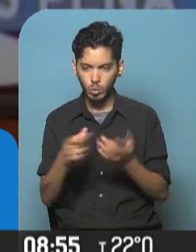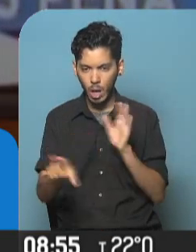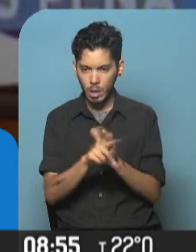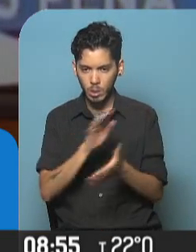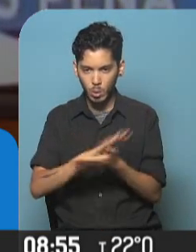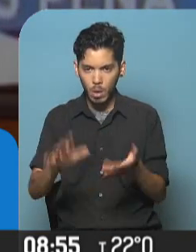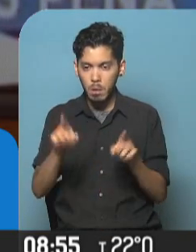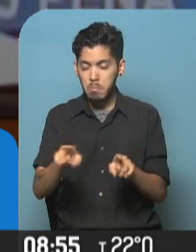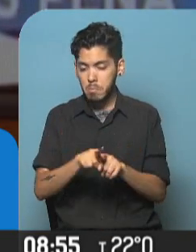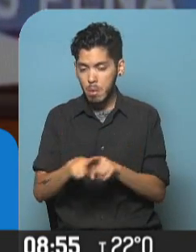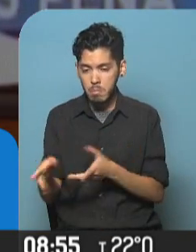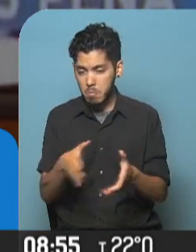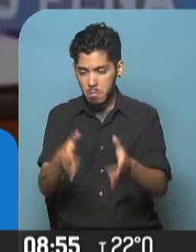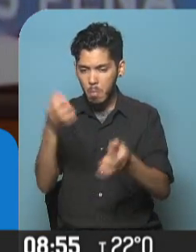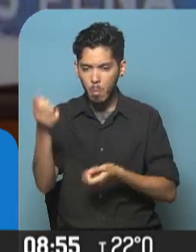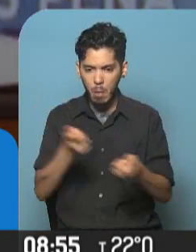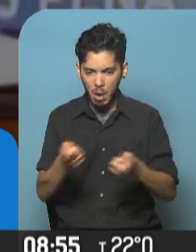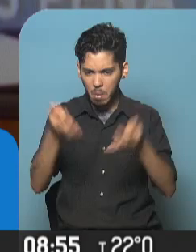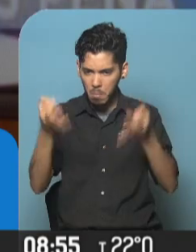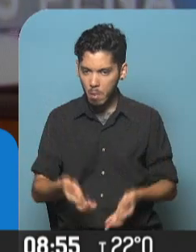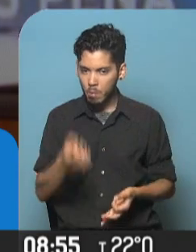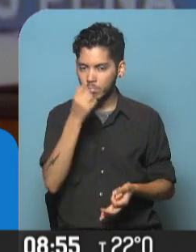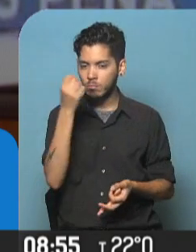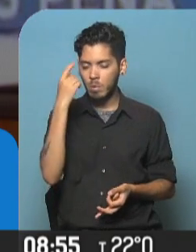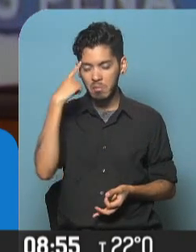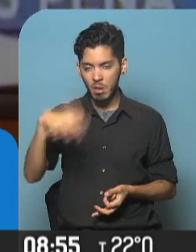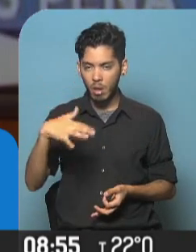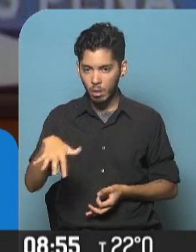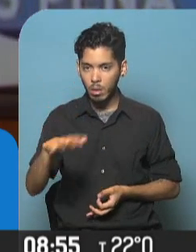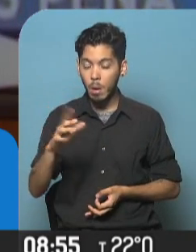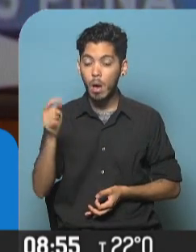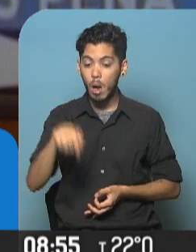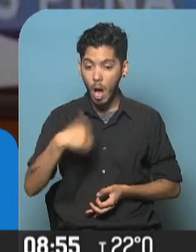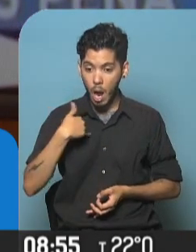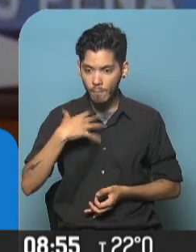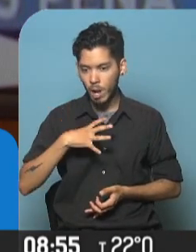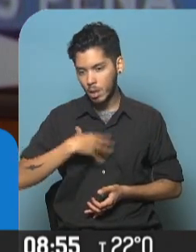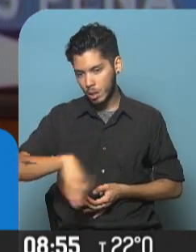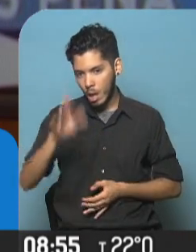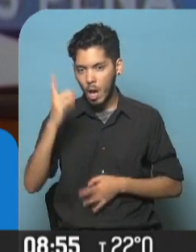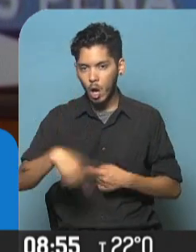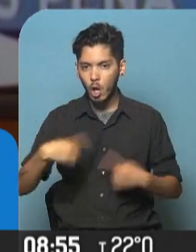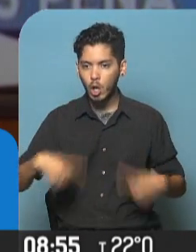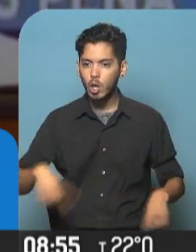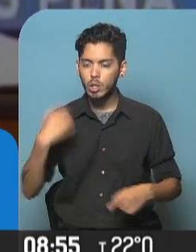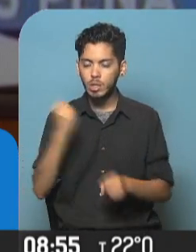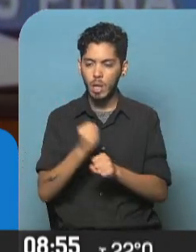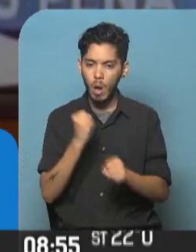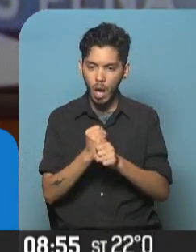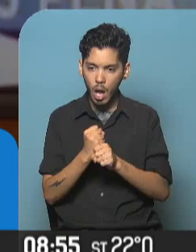creo que se manejan hábilmente pero bueno en la argentina está todo por hacerse digamos de no sólo